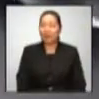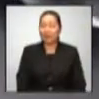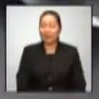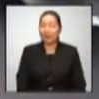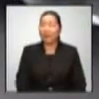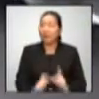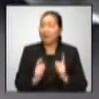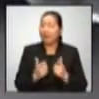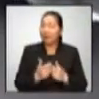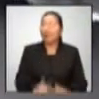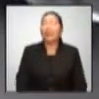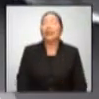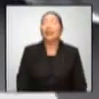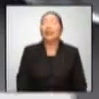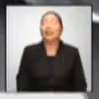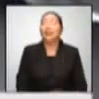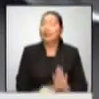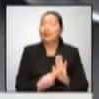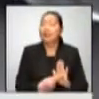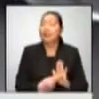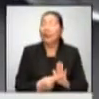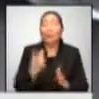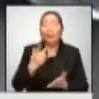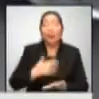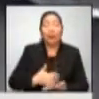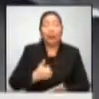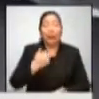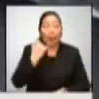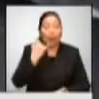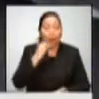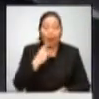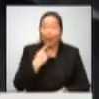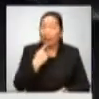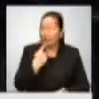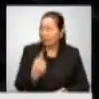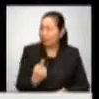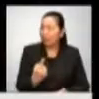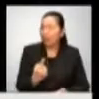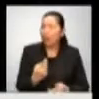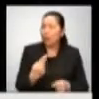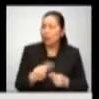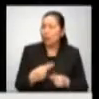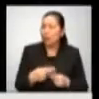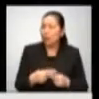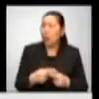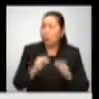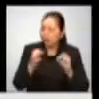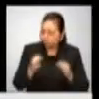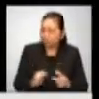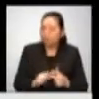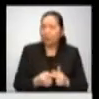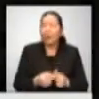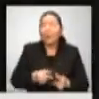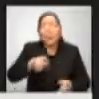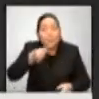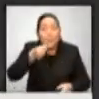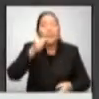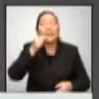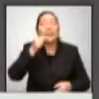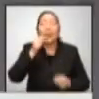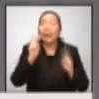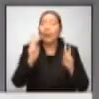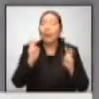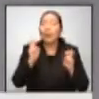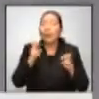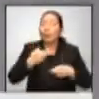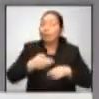El congresista César Segura, representante por la región Ica, recordó que la denominación de origen del pisco peruano es un tema